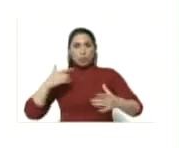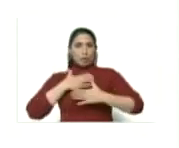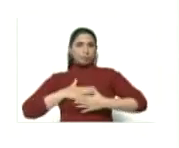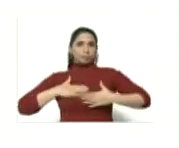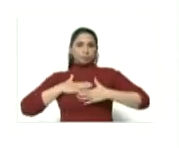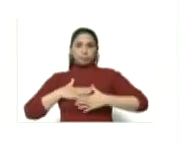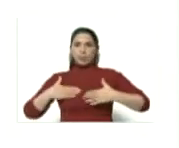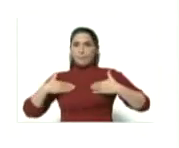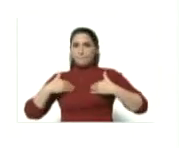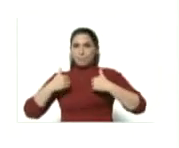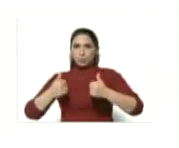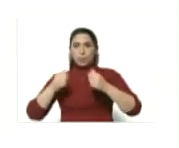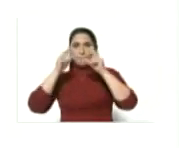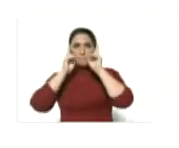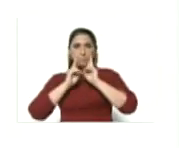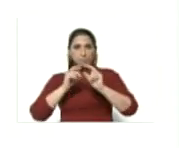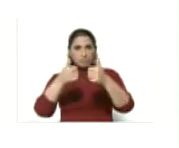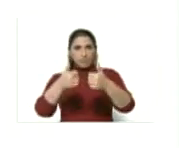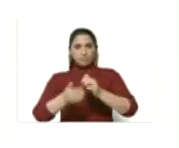recuperados,